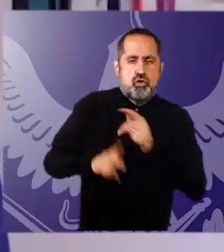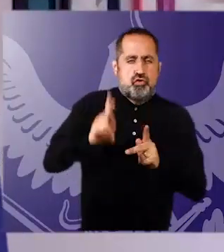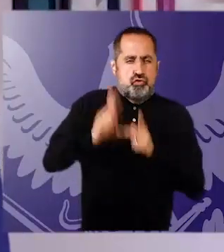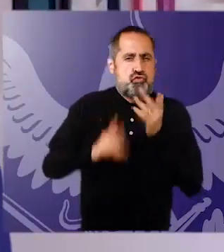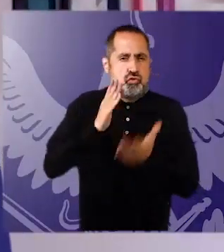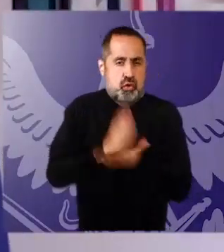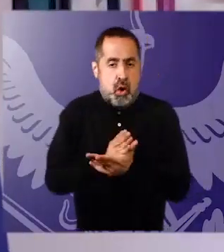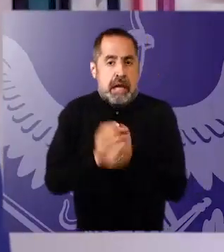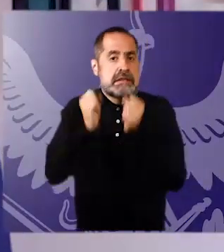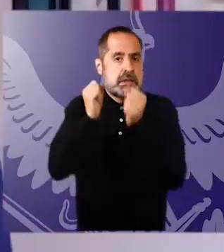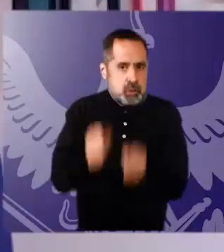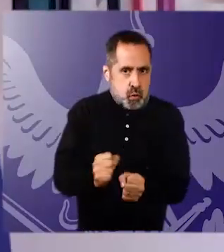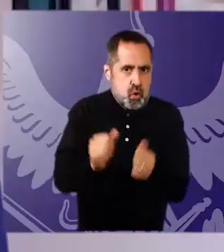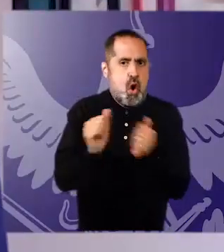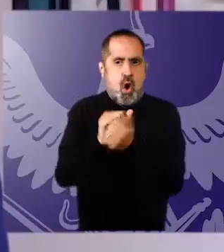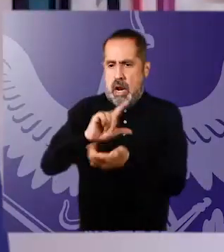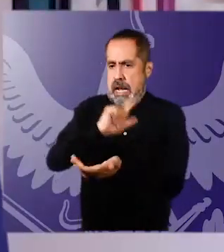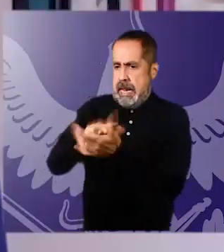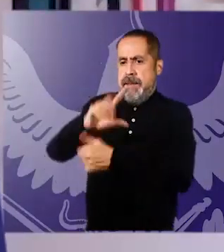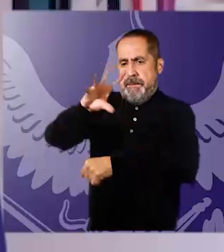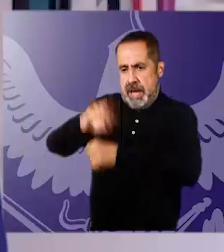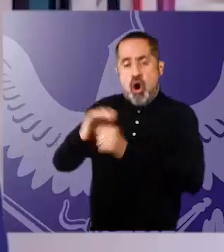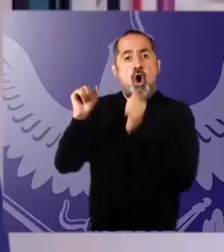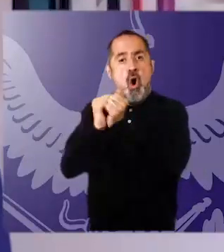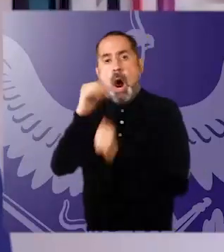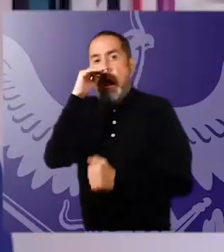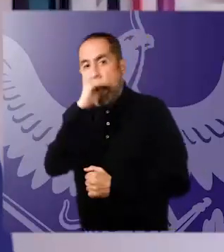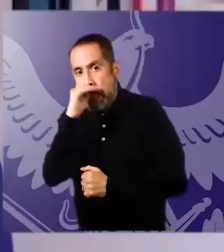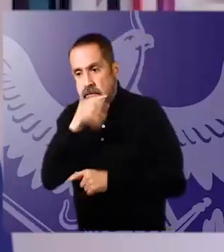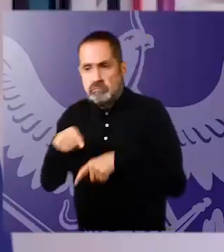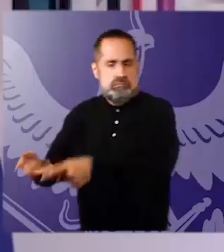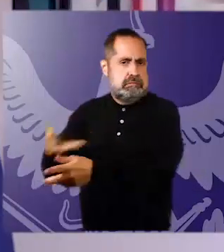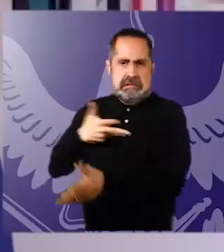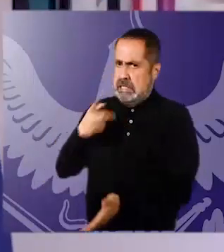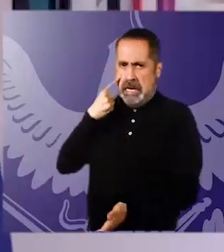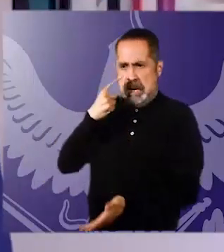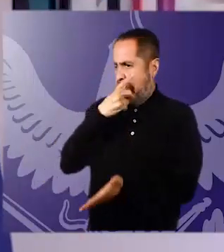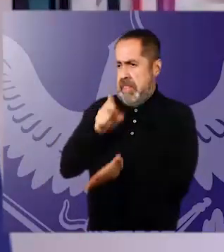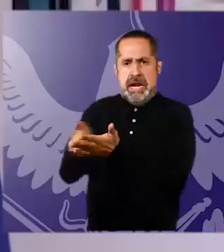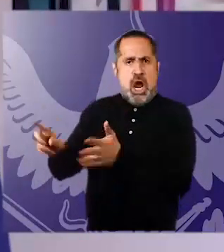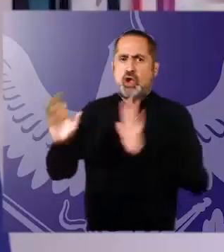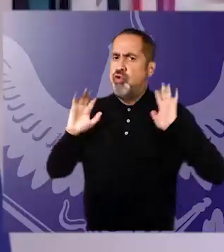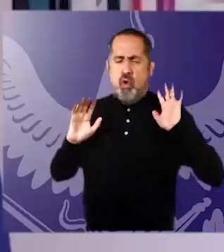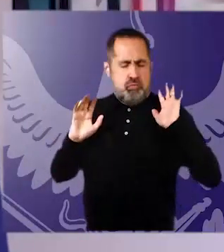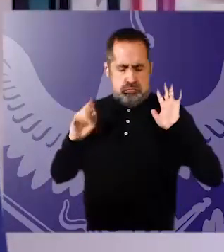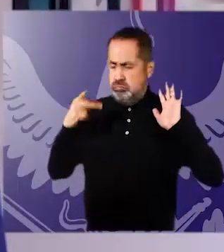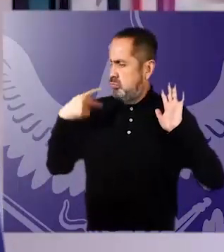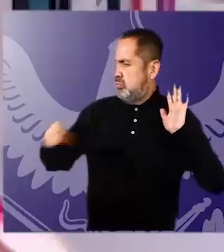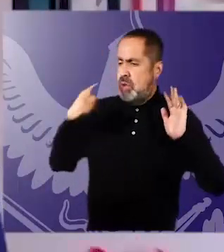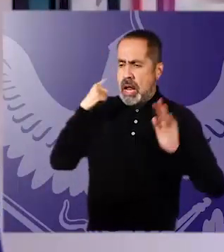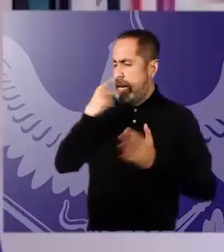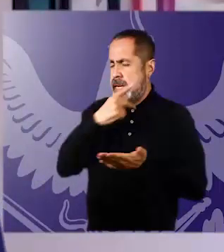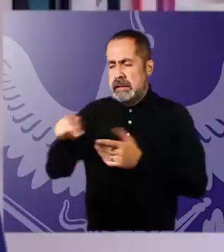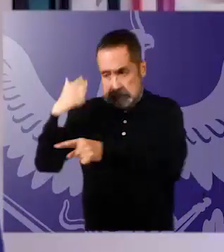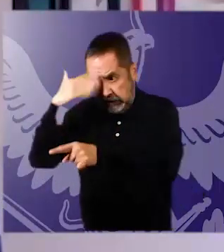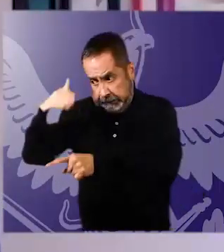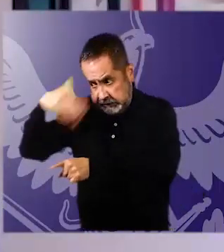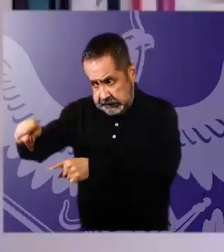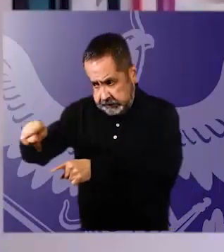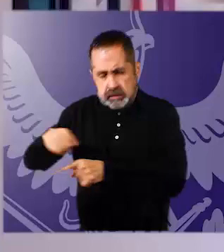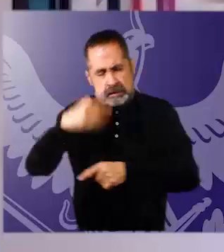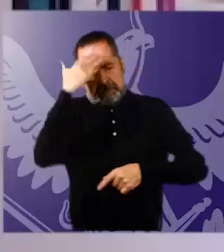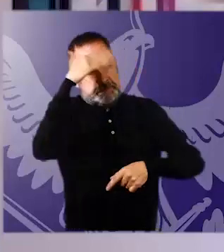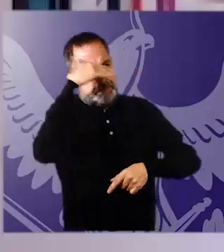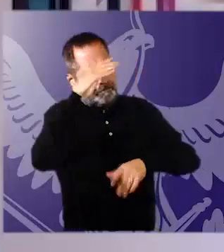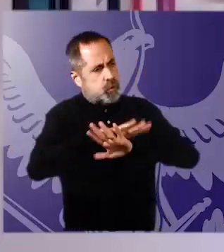aborto seguro, legal y gratuito. El derecho de las mujeres a decidir de manera libre e